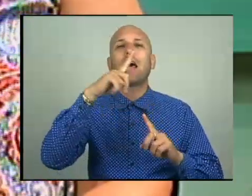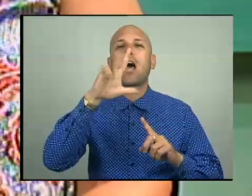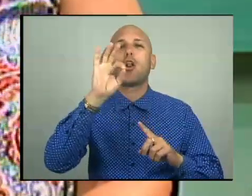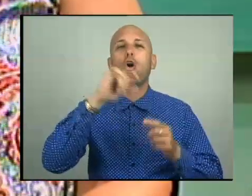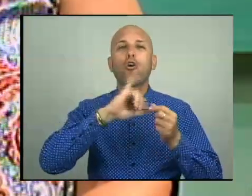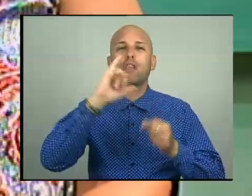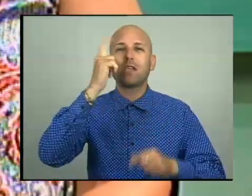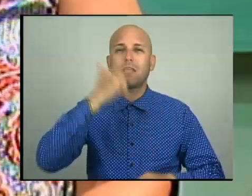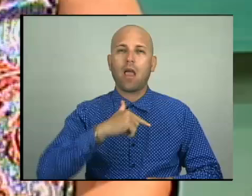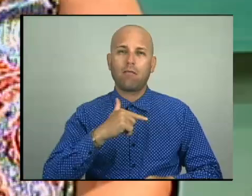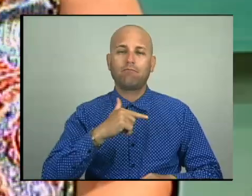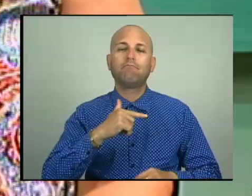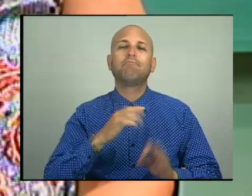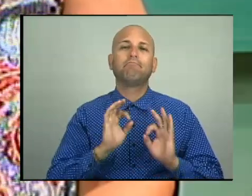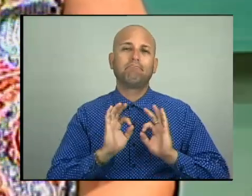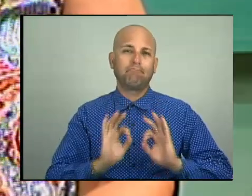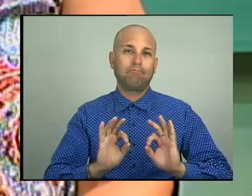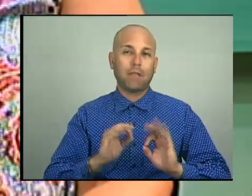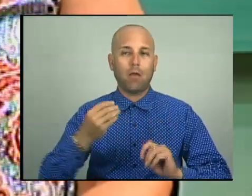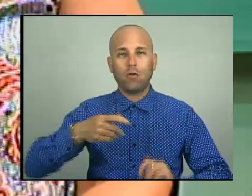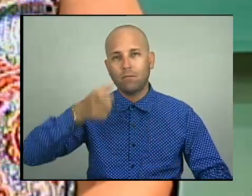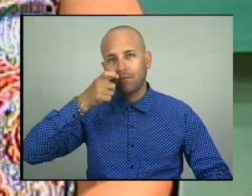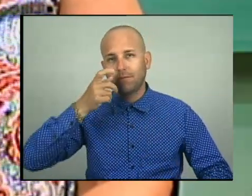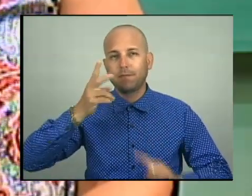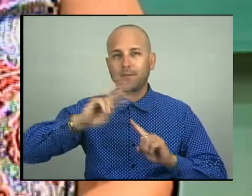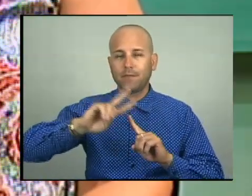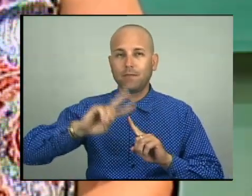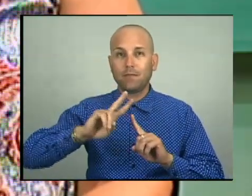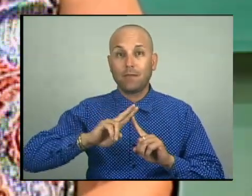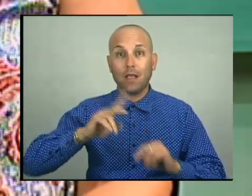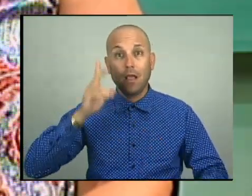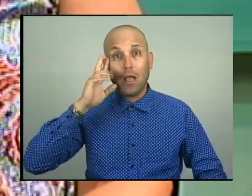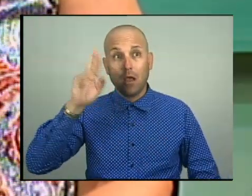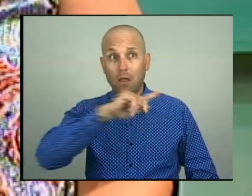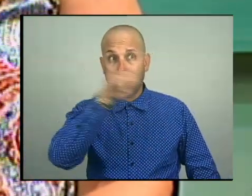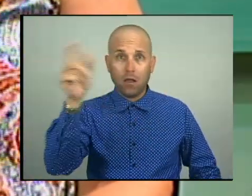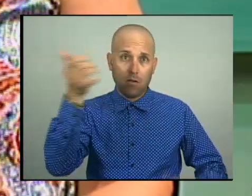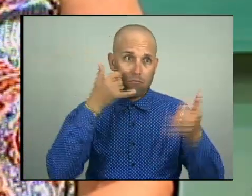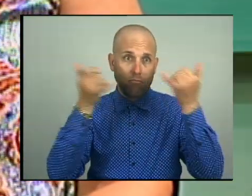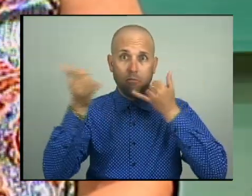este tiempo televisivo. Recuerde que pueden comunicarse a través del